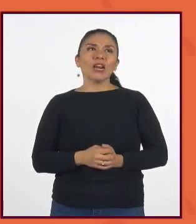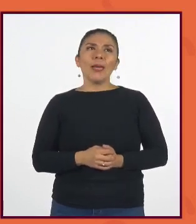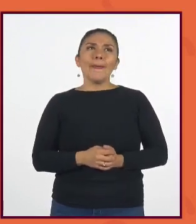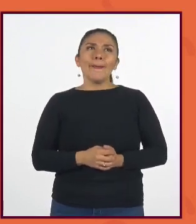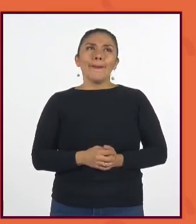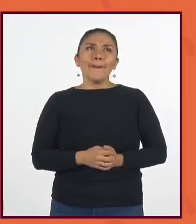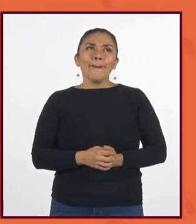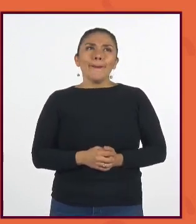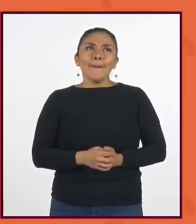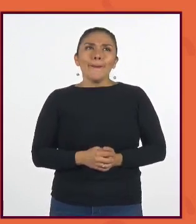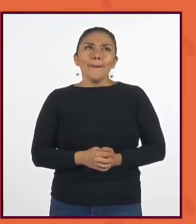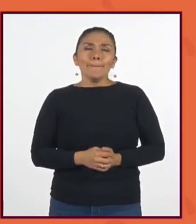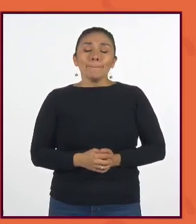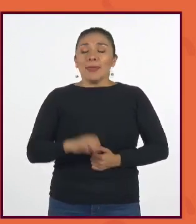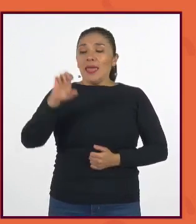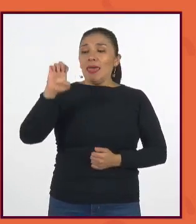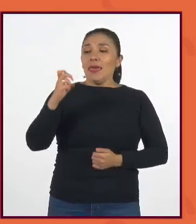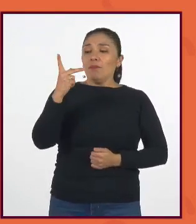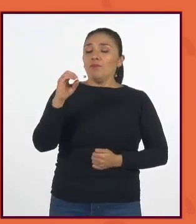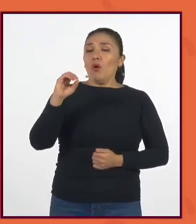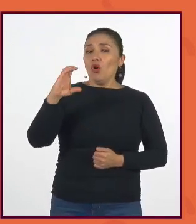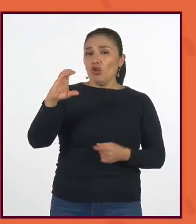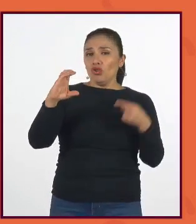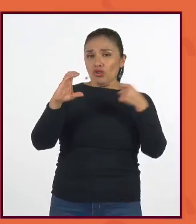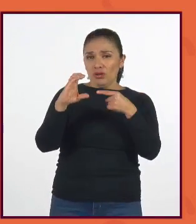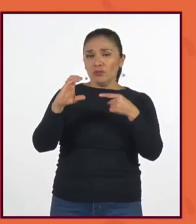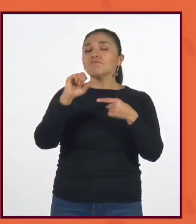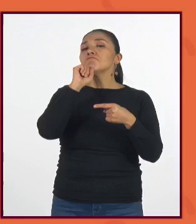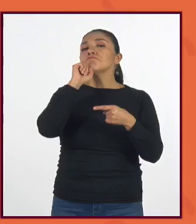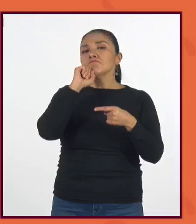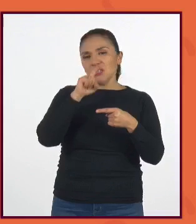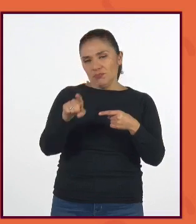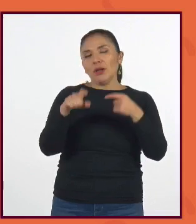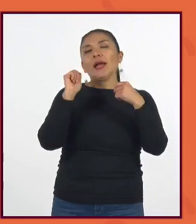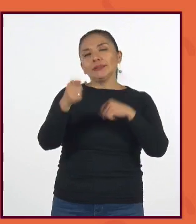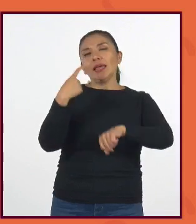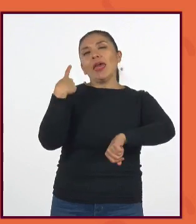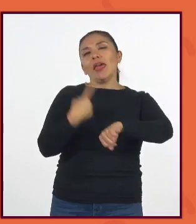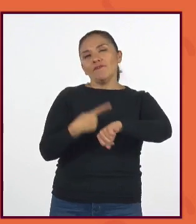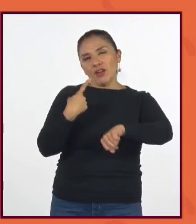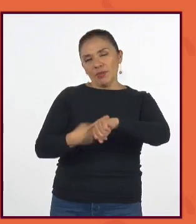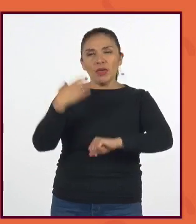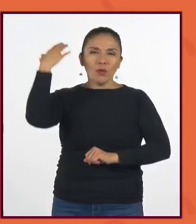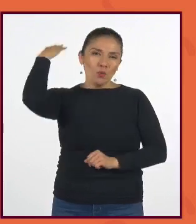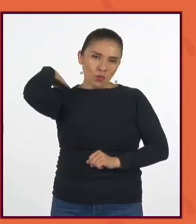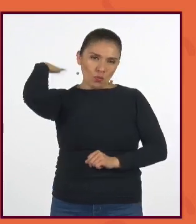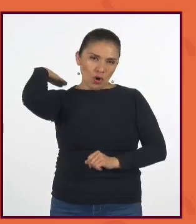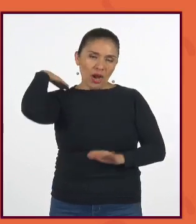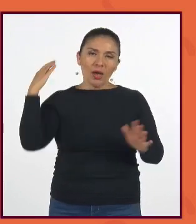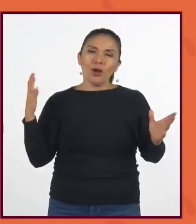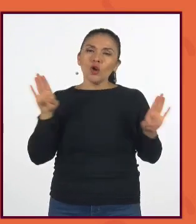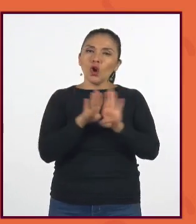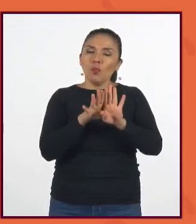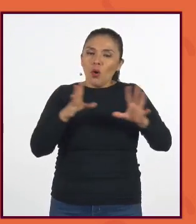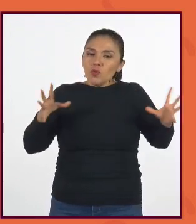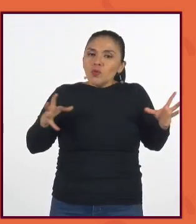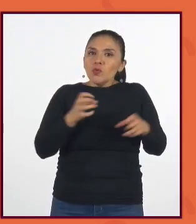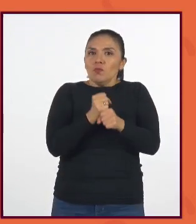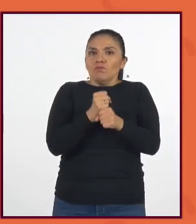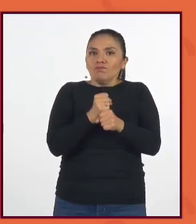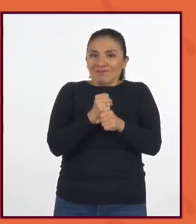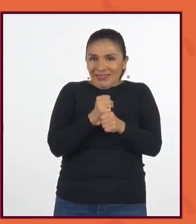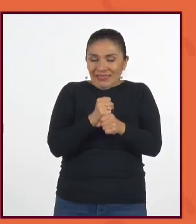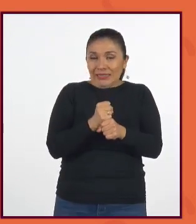El EPOC se asocia al tabaquismo. El EPOC, que es la enfermedad pulmonar obstructiva crónica, también se